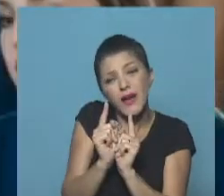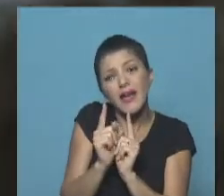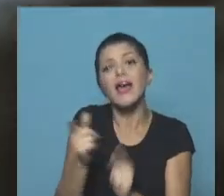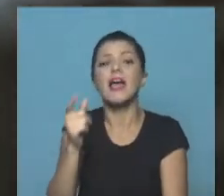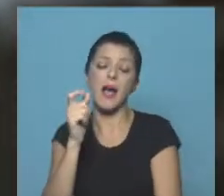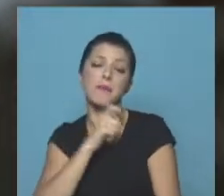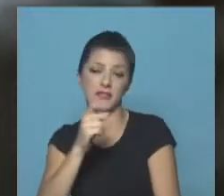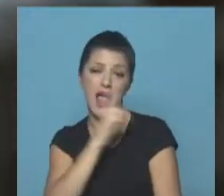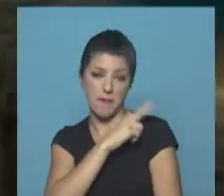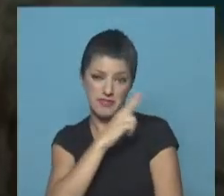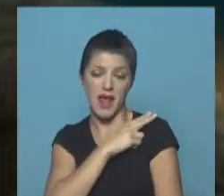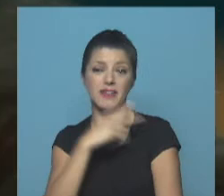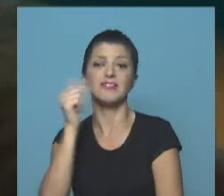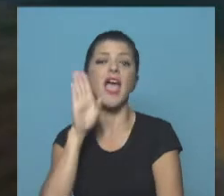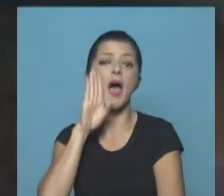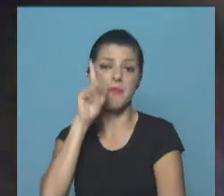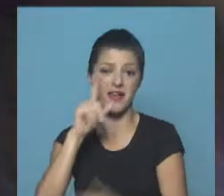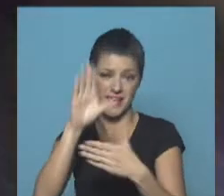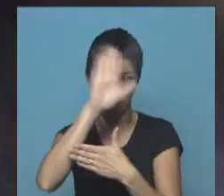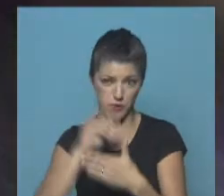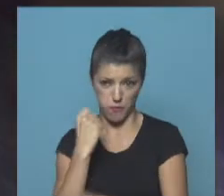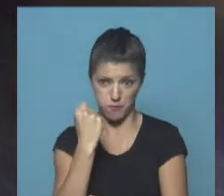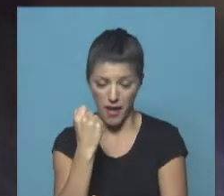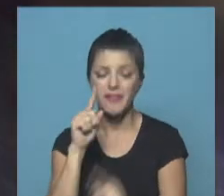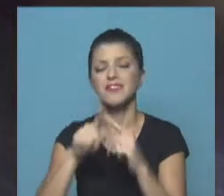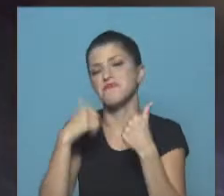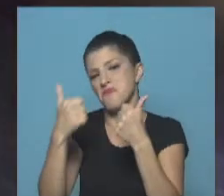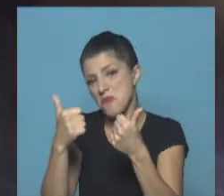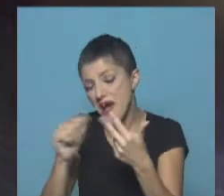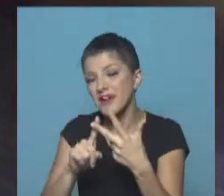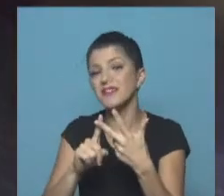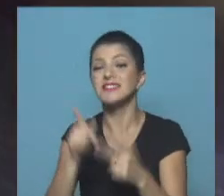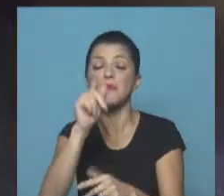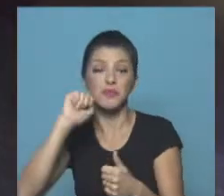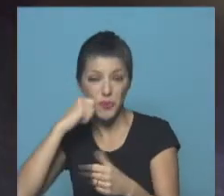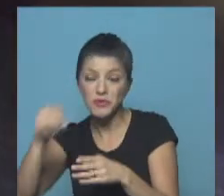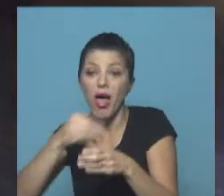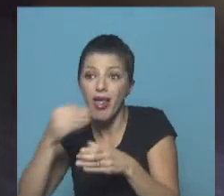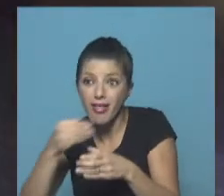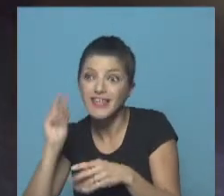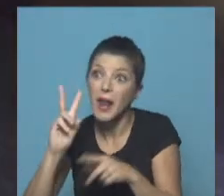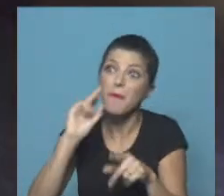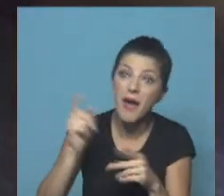América, interpretado por Chris Evans. Película taquillera, el clásico pochoclero, si estás buscando acción y